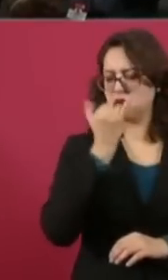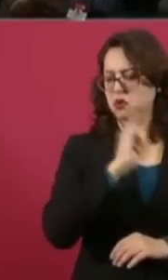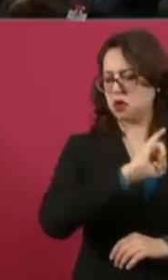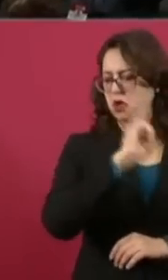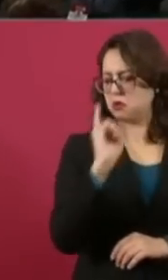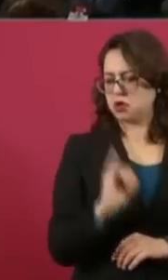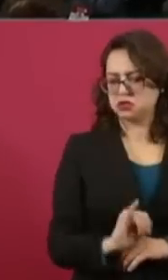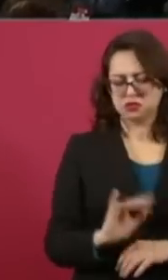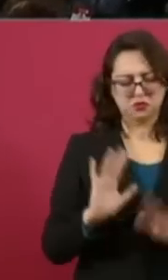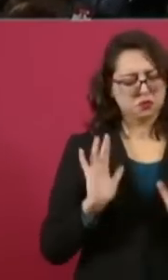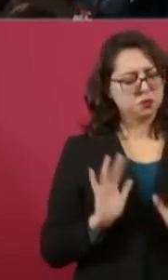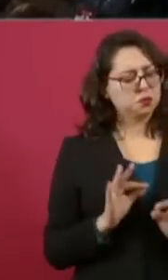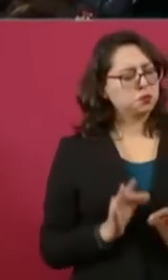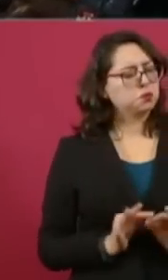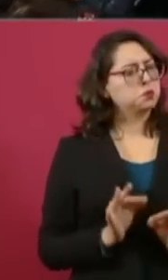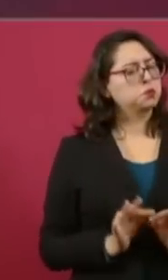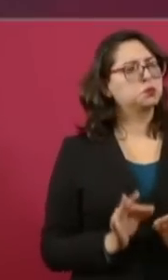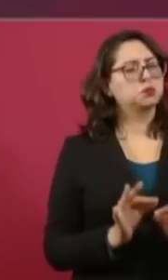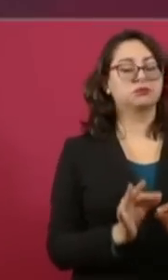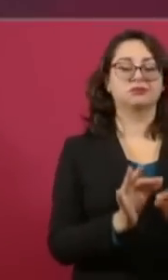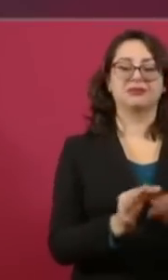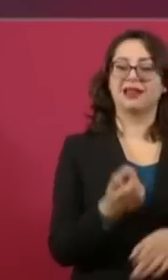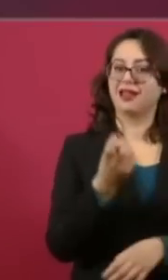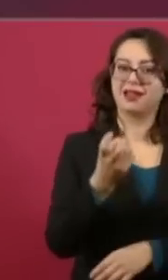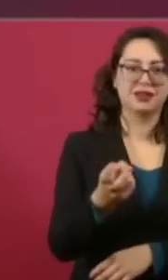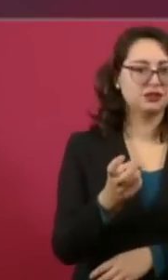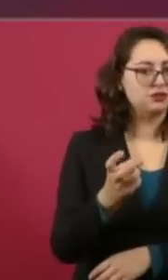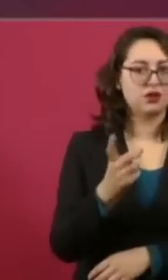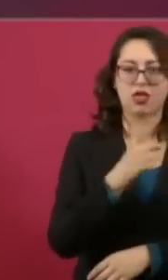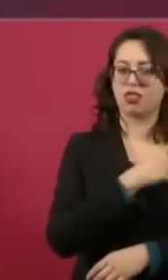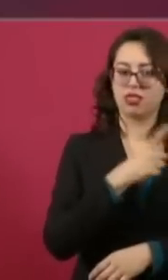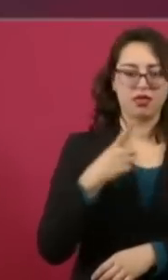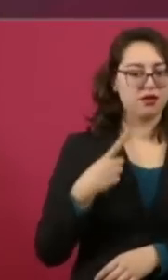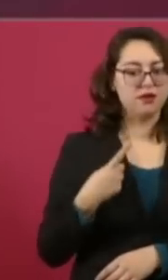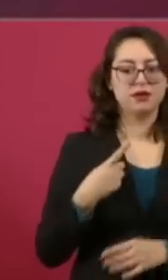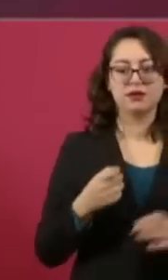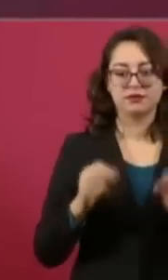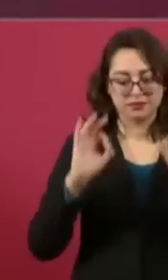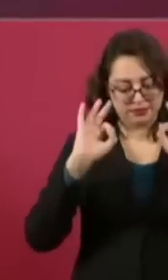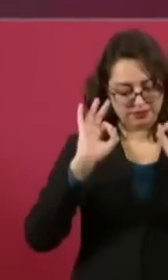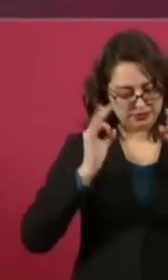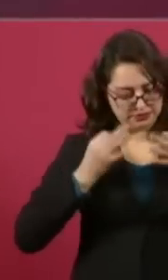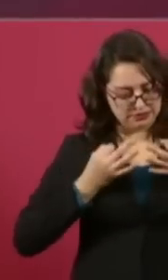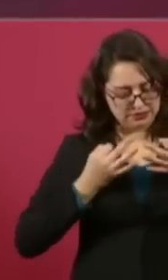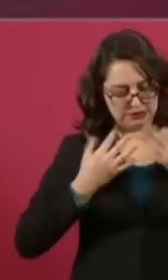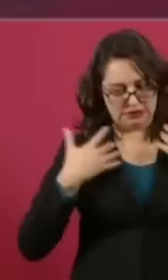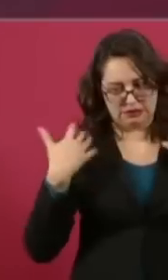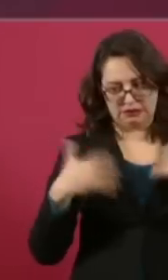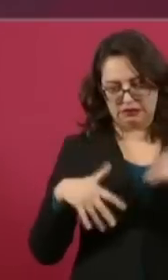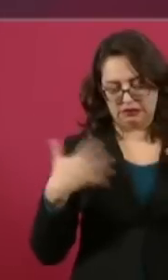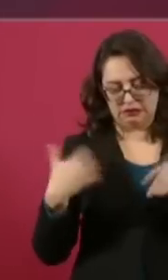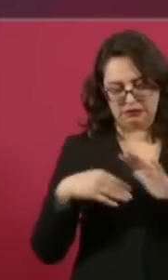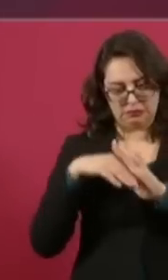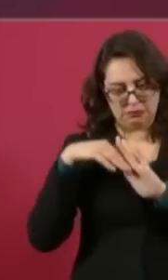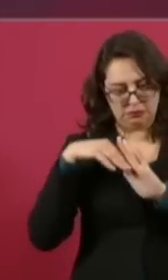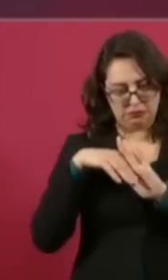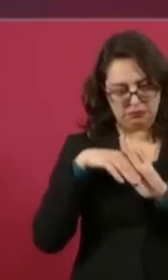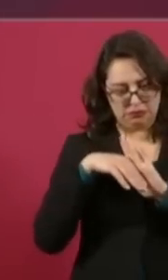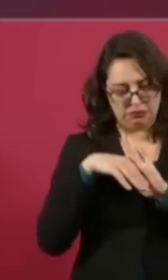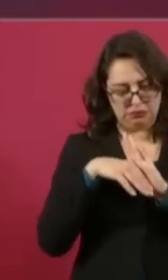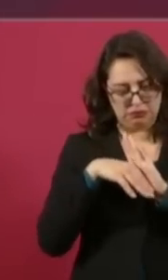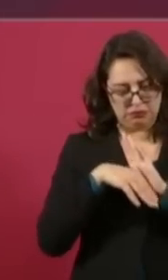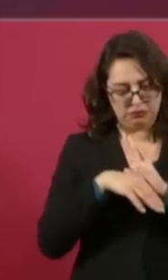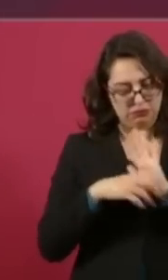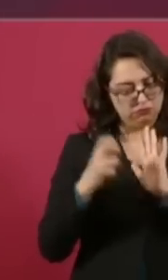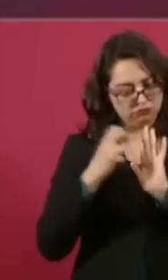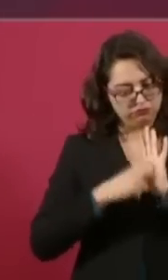odio, y aquí la cuestión es, el presidente dice, el que no está conmigo está contra mí. ¿Rectificar qué es? Bueno, pues hay quienes